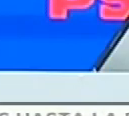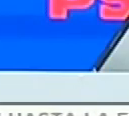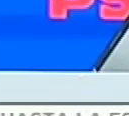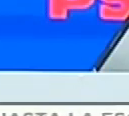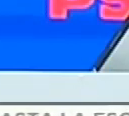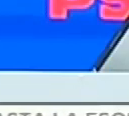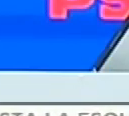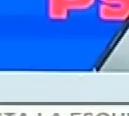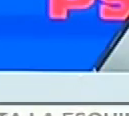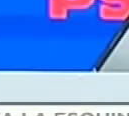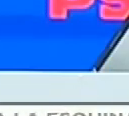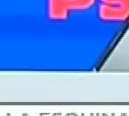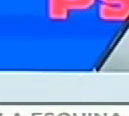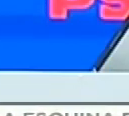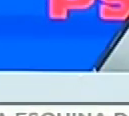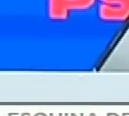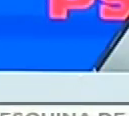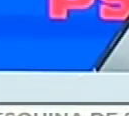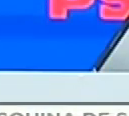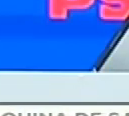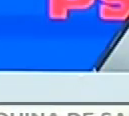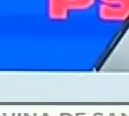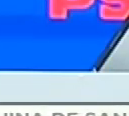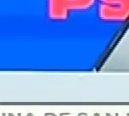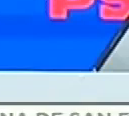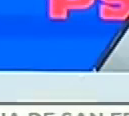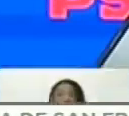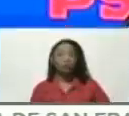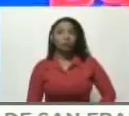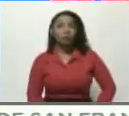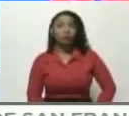a transformar geológicamente al planeta.